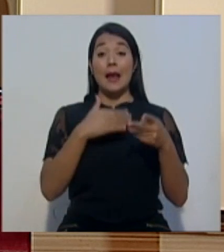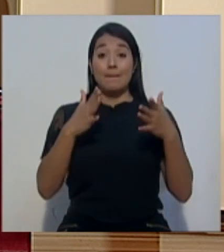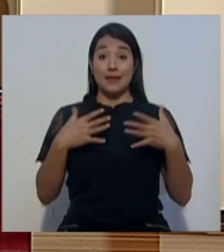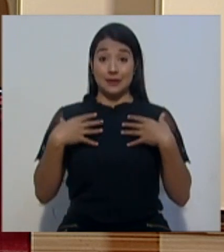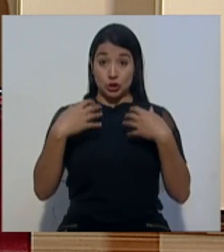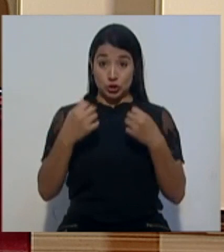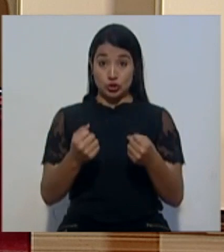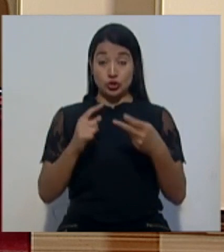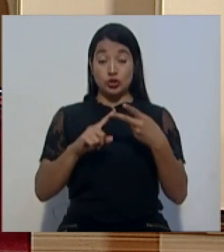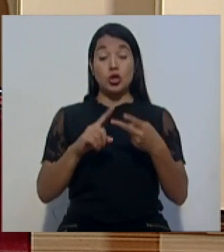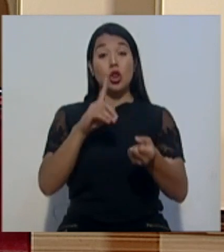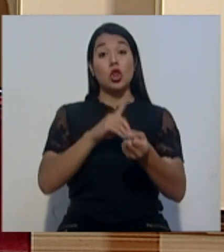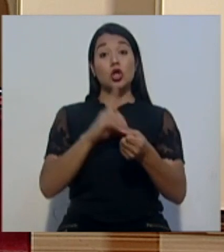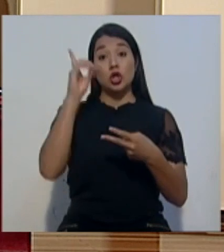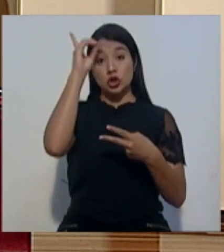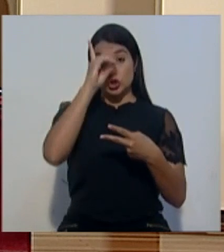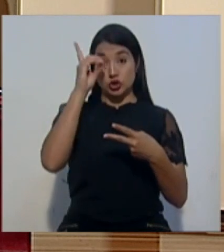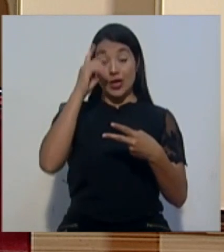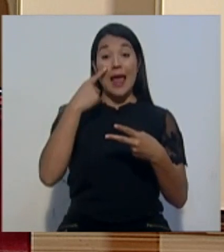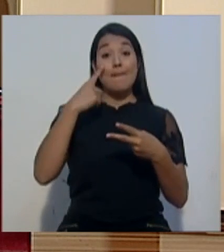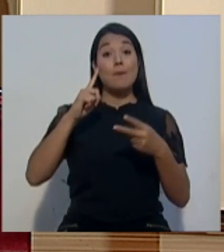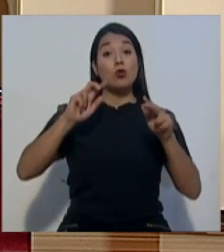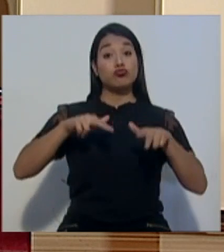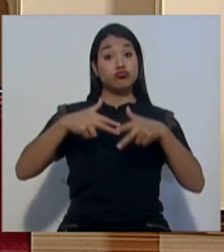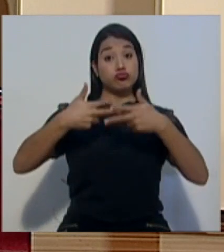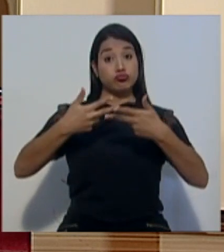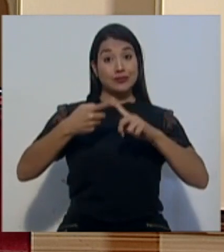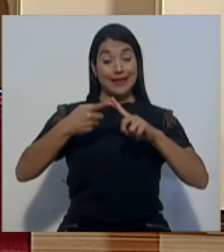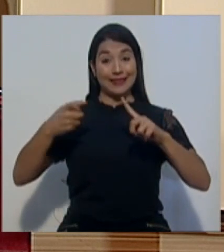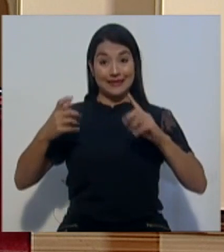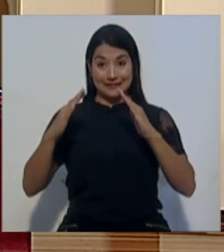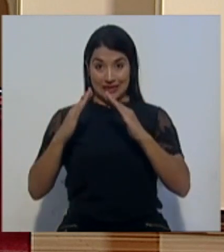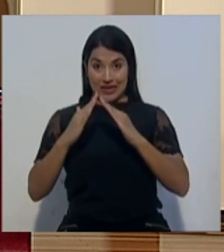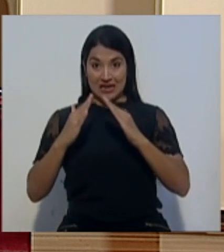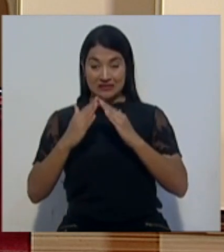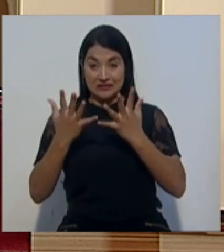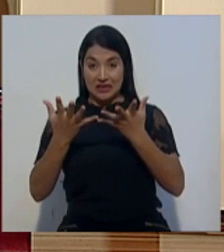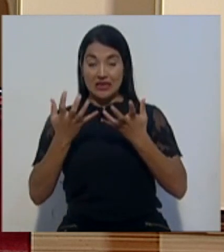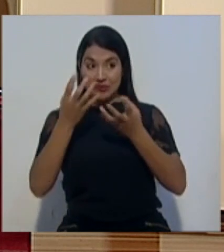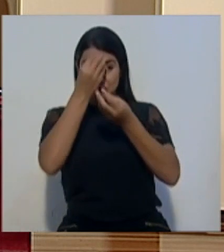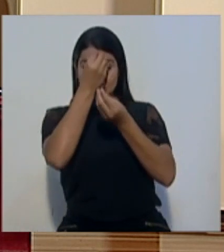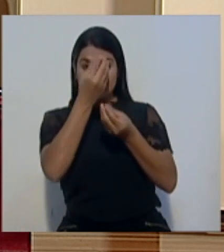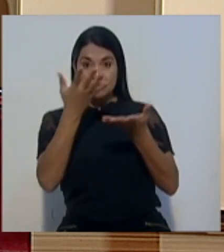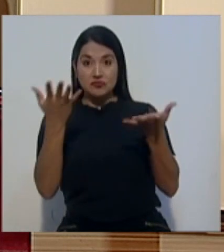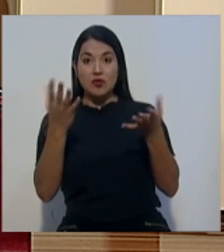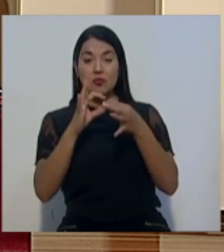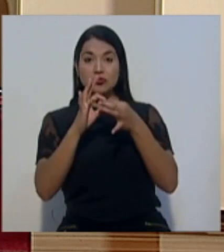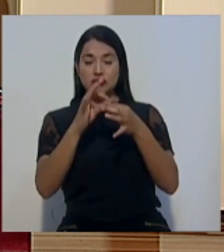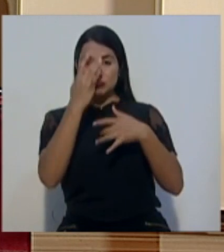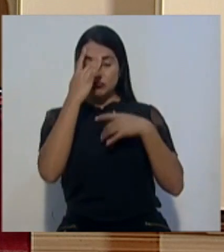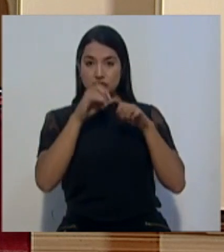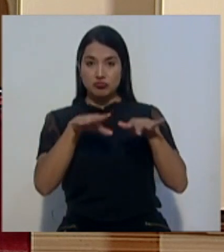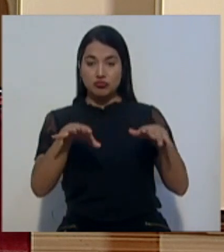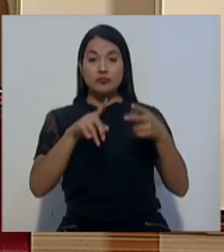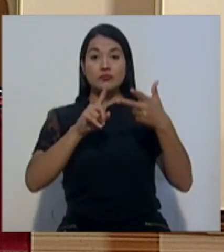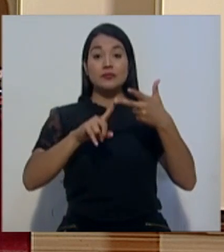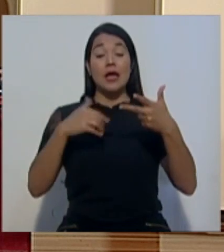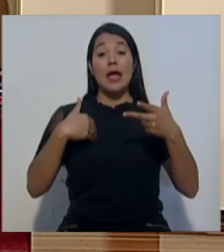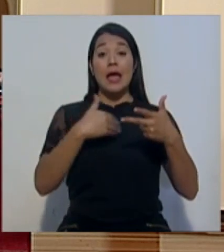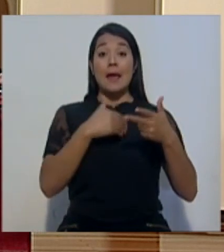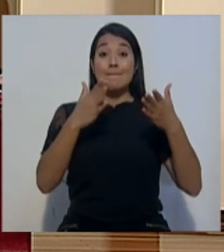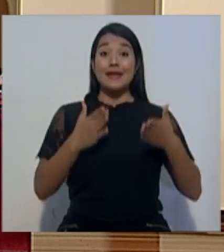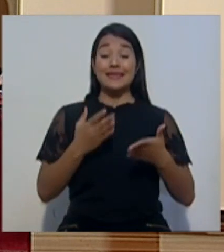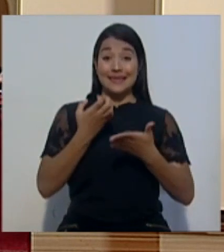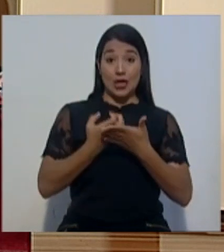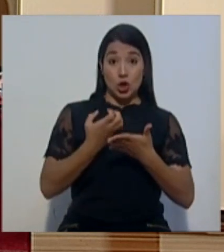de Salud, el doctor Daniel Salas, estará vía remota desde su casa brindándonos el reporte epidemiológico. Nos acompaña la señora ministra de